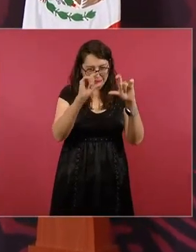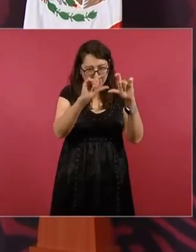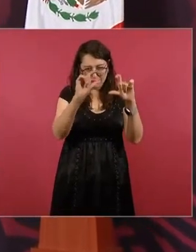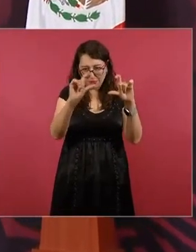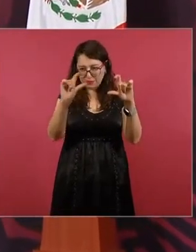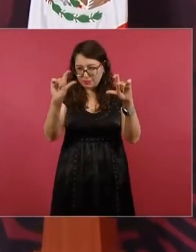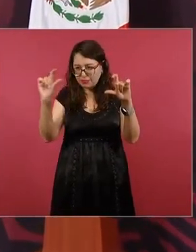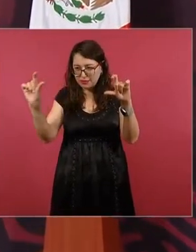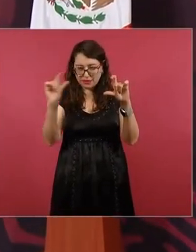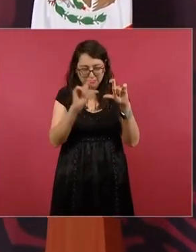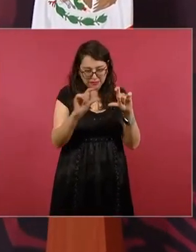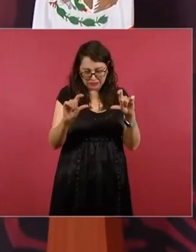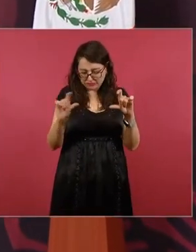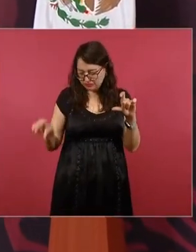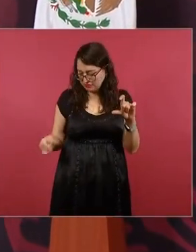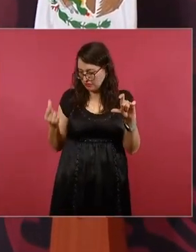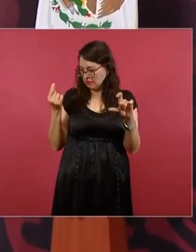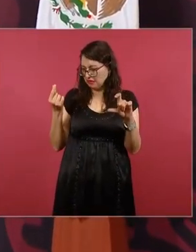ya sé, pues.